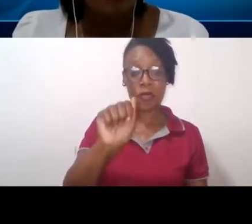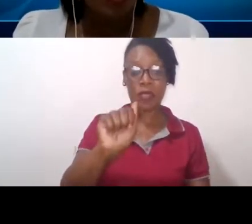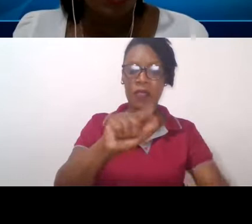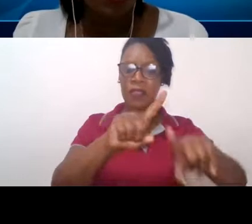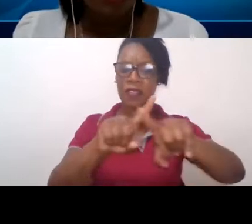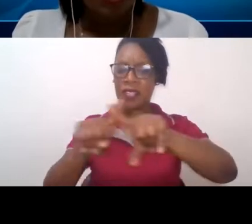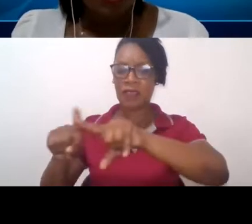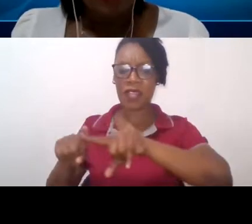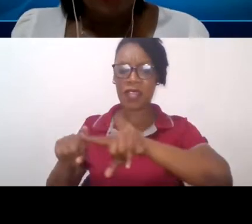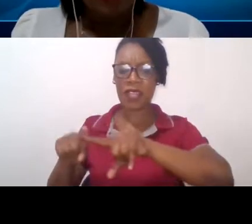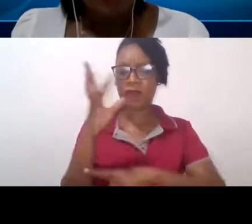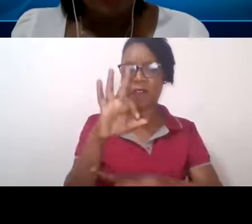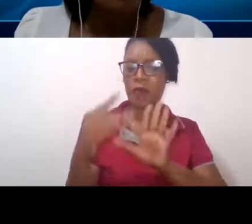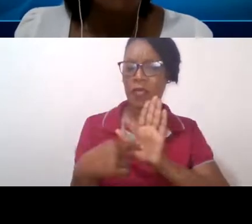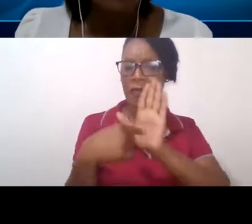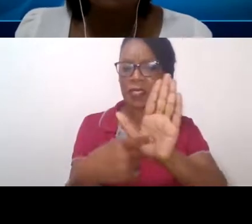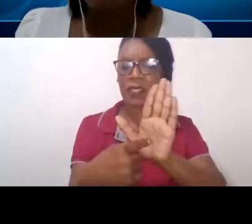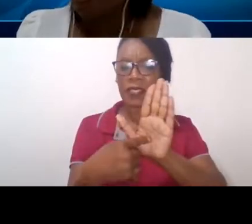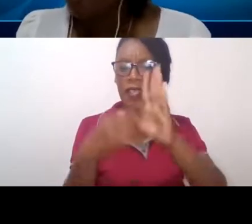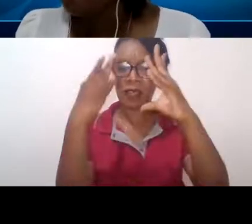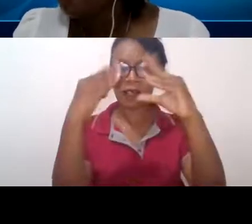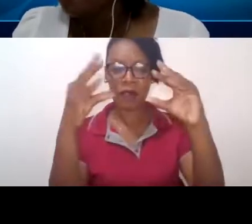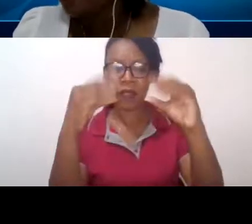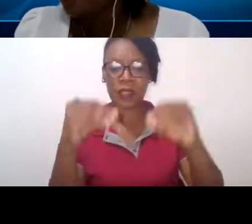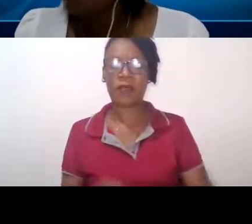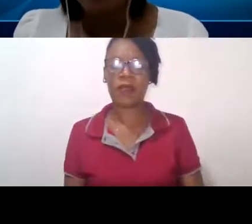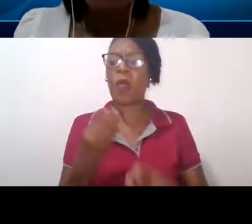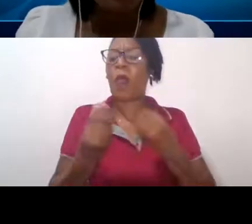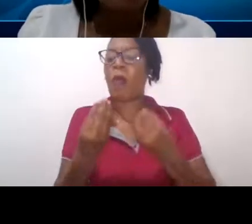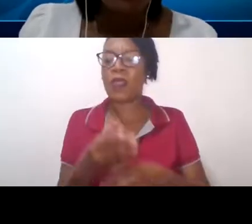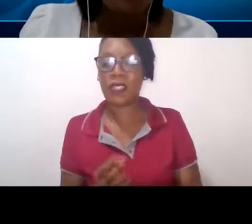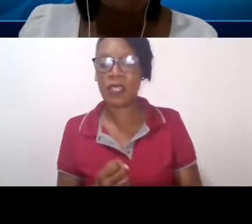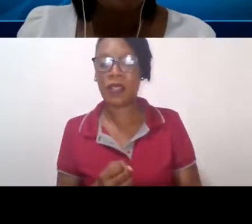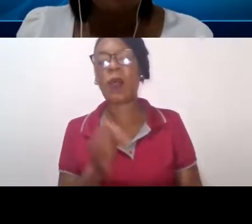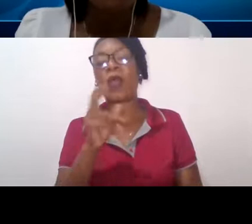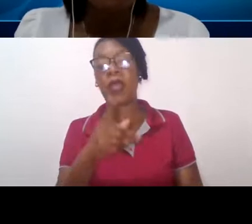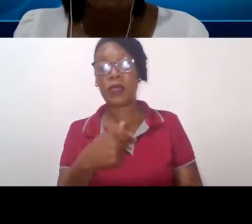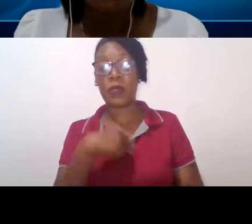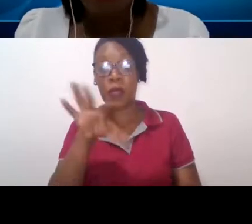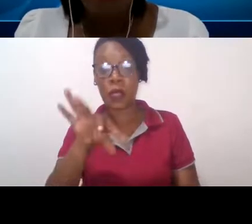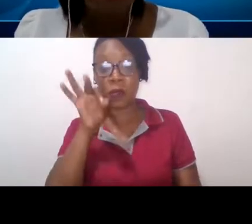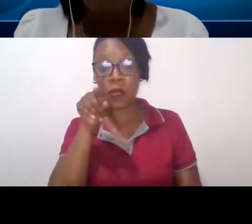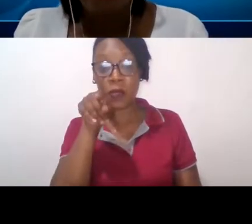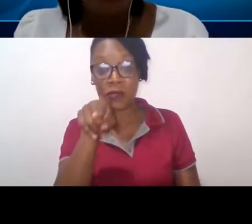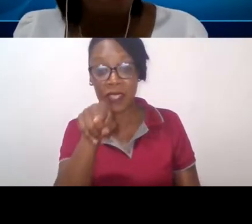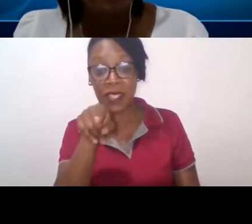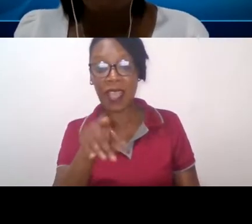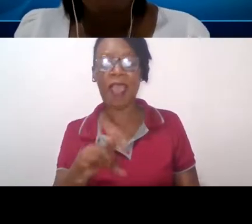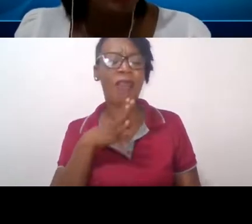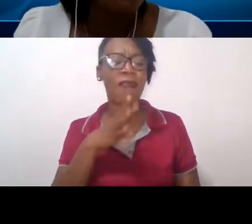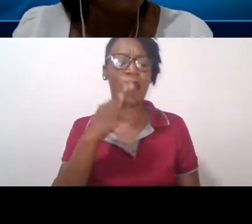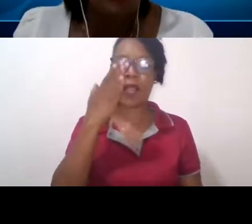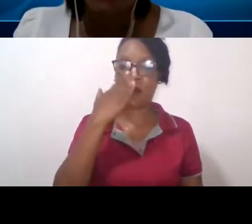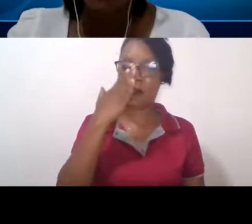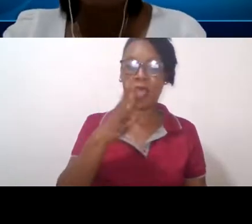la información. ¿Y cómo lo podemos hacer? Bueno, yo le invito a usted a que hable con la mamá o con el padre